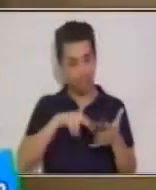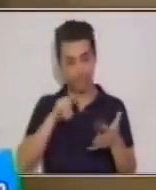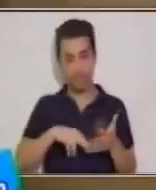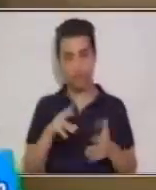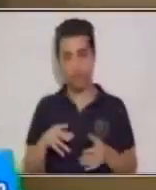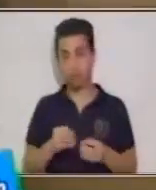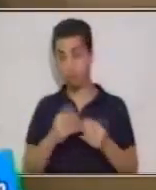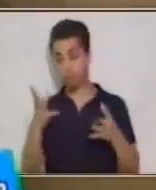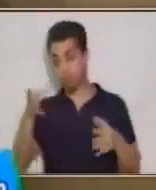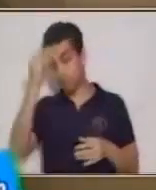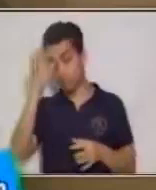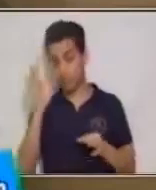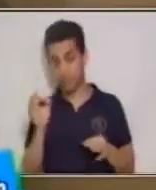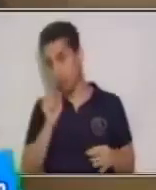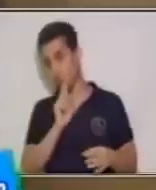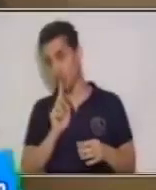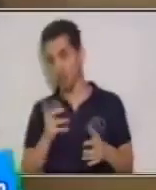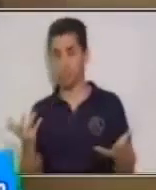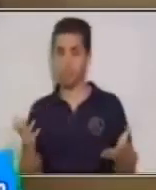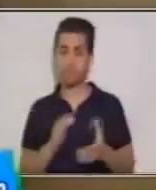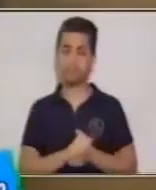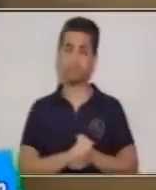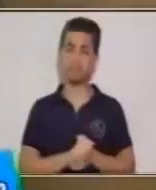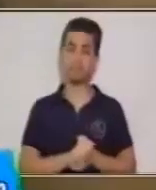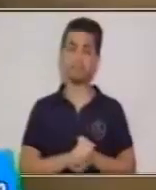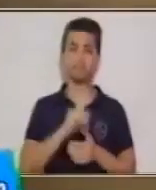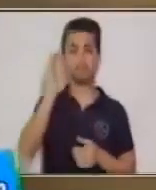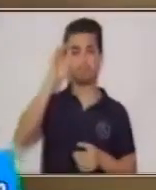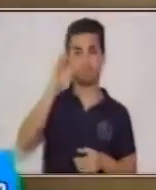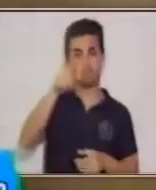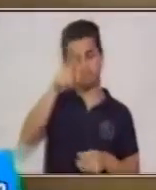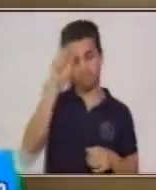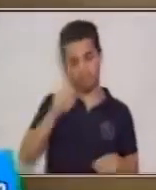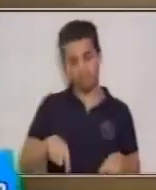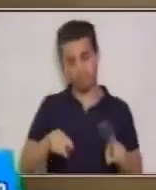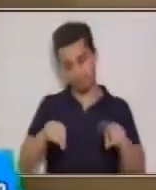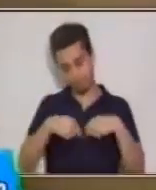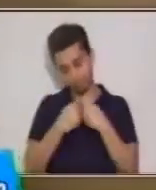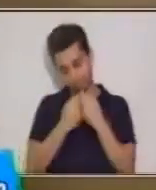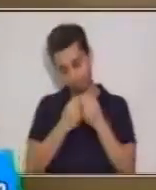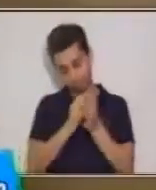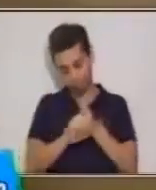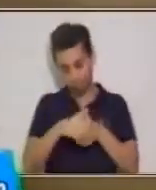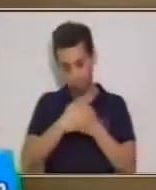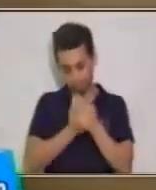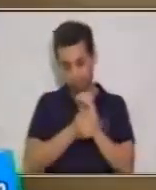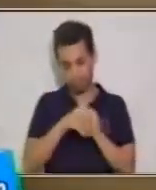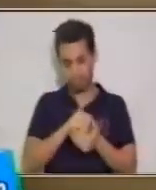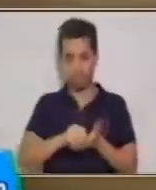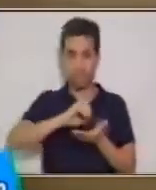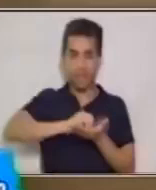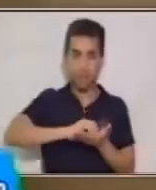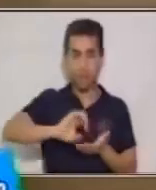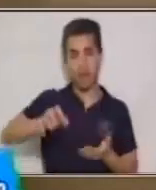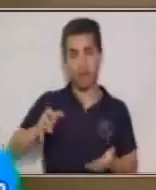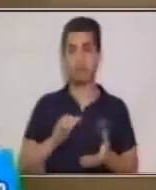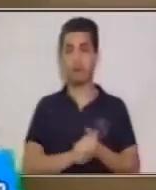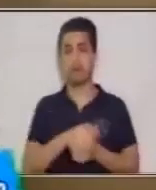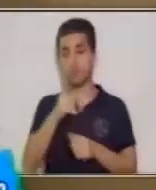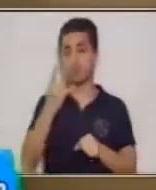has comprendido de ese tema. Te recordamos que debes lavar tus manos constantemente con agua y jabón,